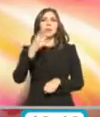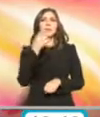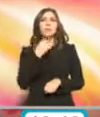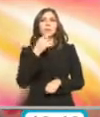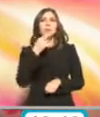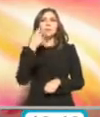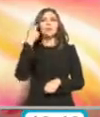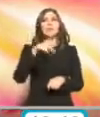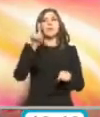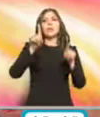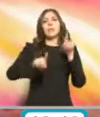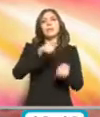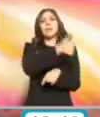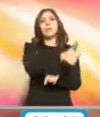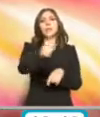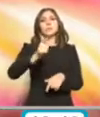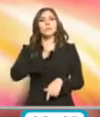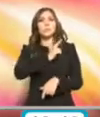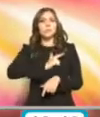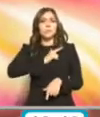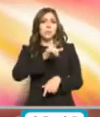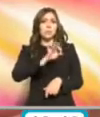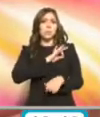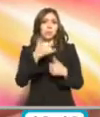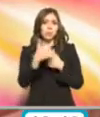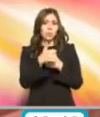les digo, allá es en gustos. Oye, ¿puede ser yogur con azúcar?